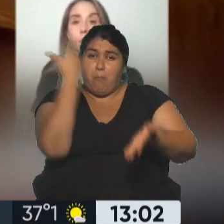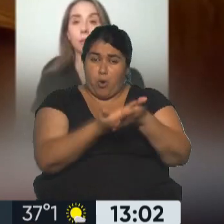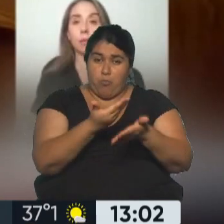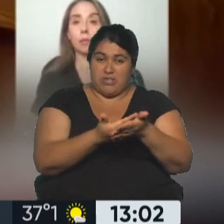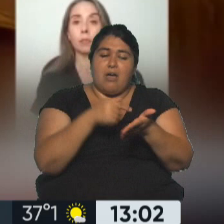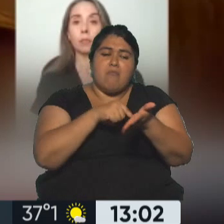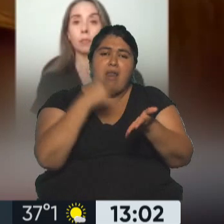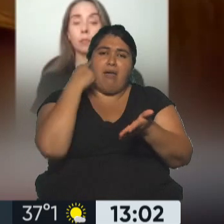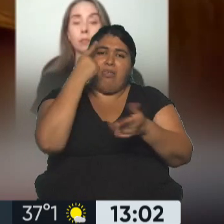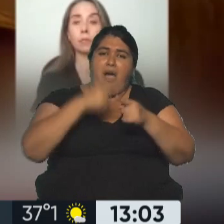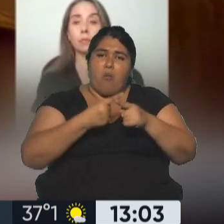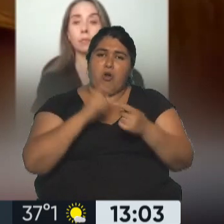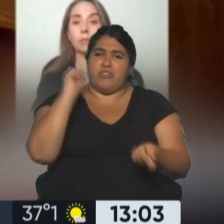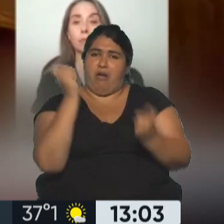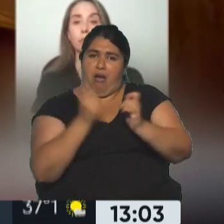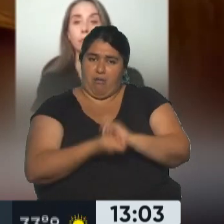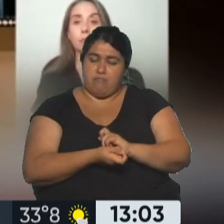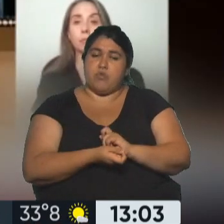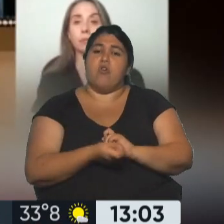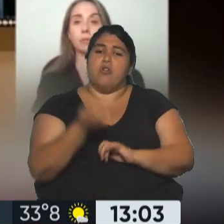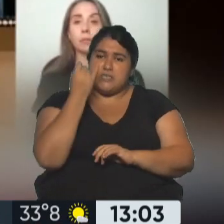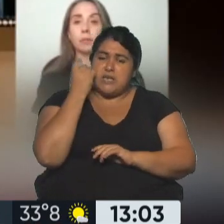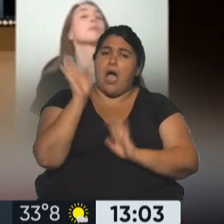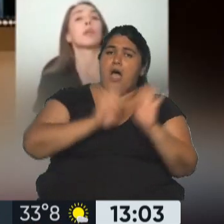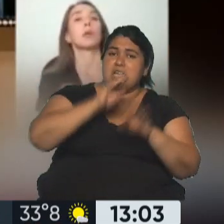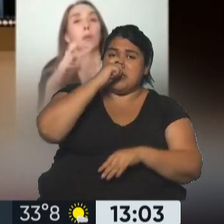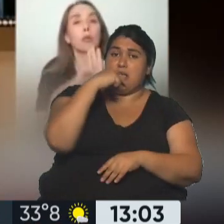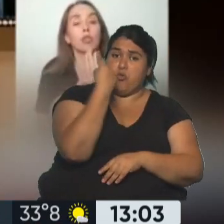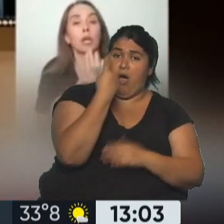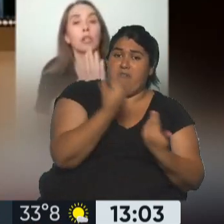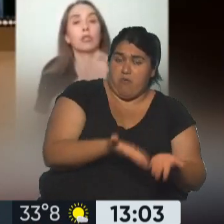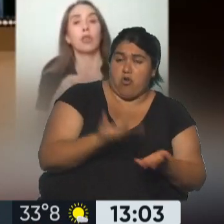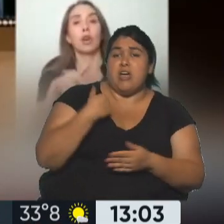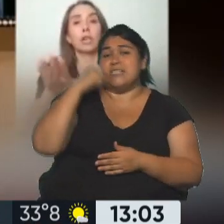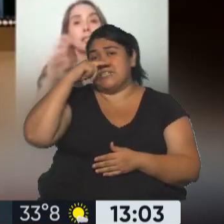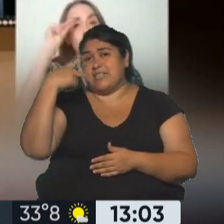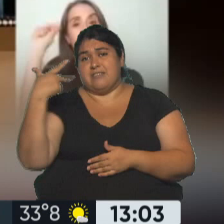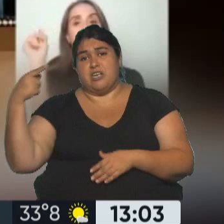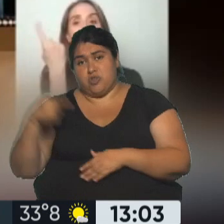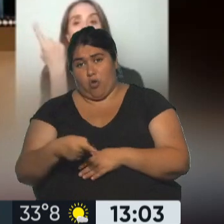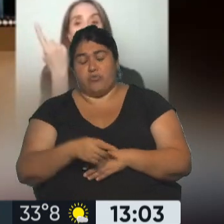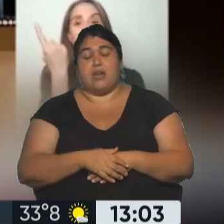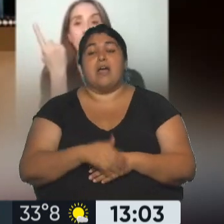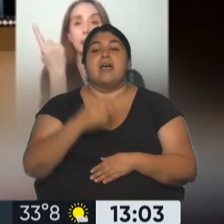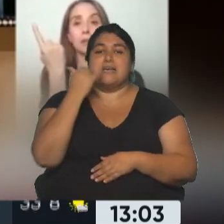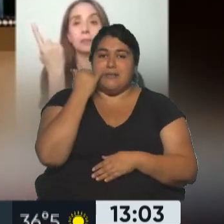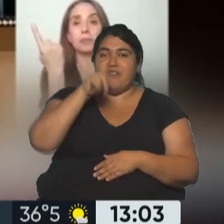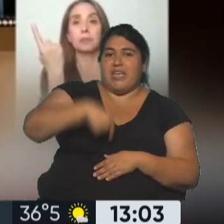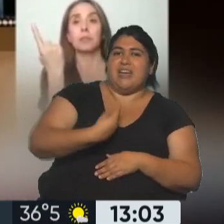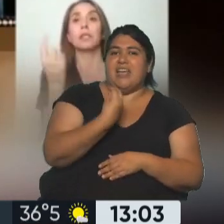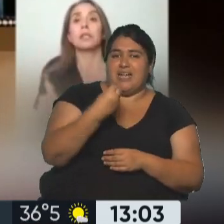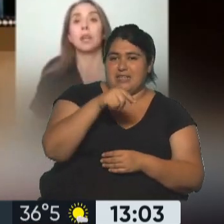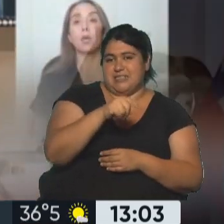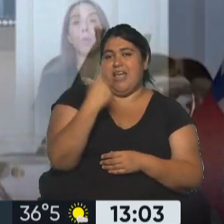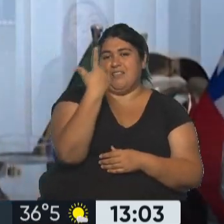políticas sociales. La votación arrojó 71 votos a favor y 73 en contra, pero el resultado fue también producto de la ausencia